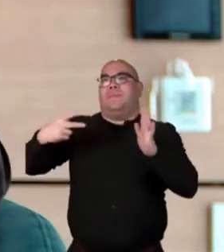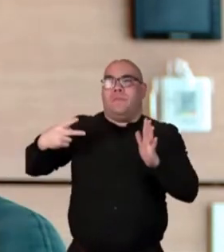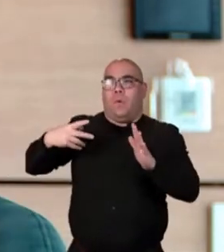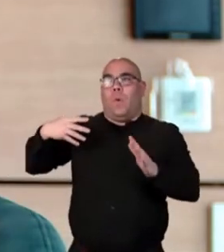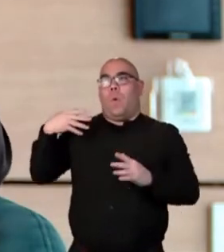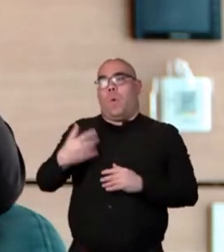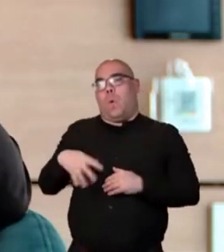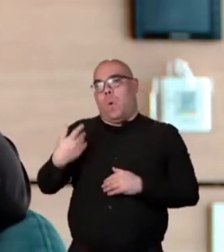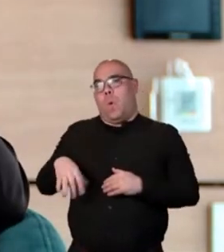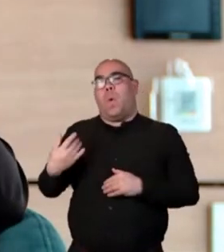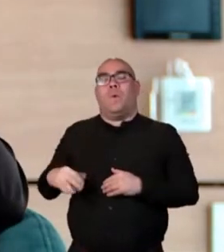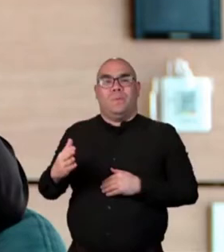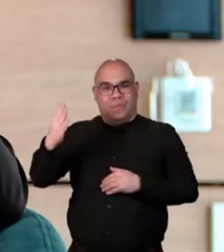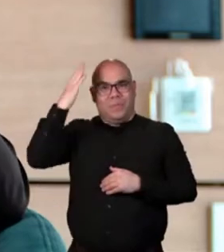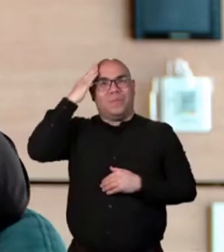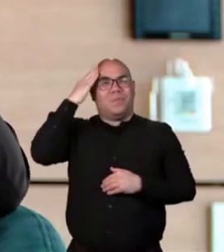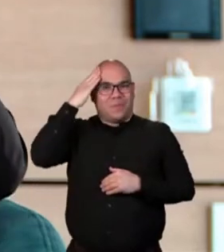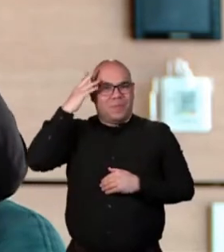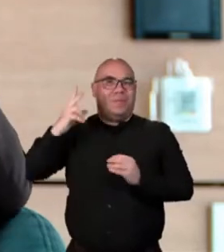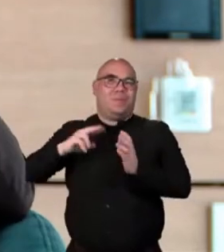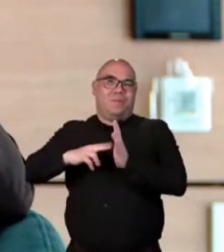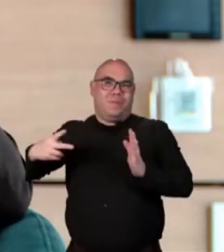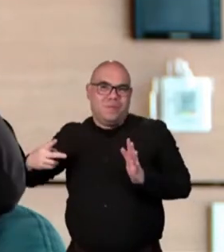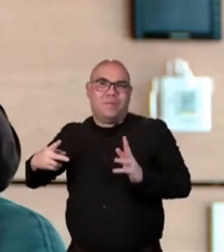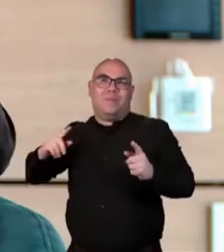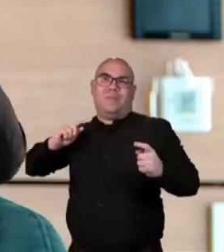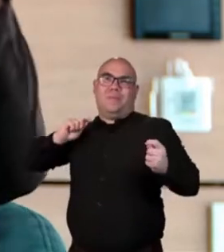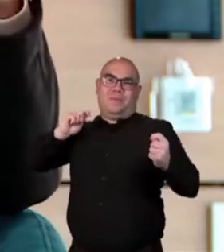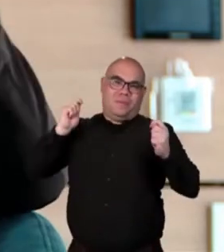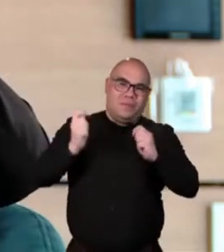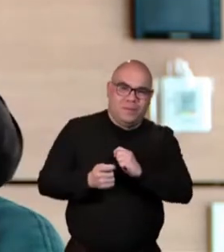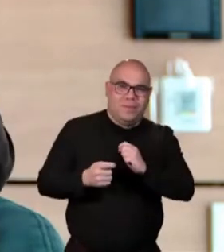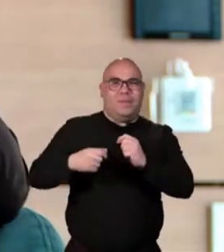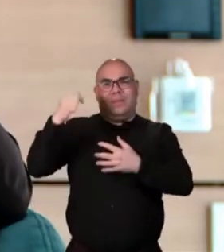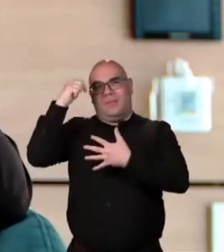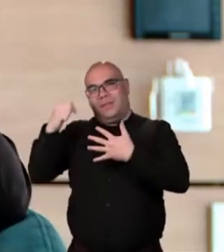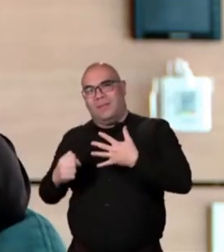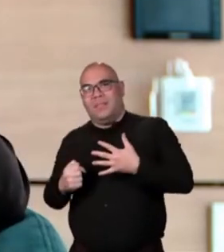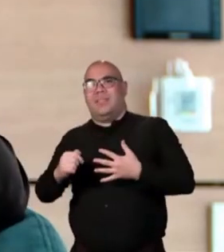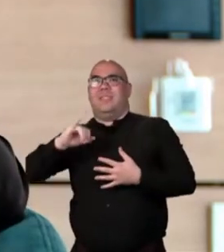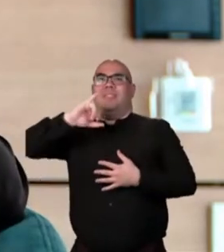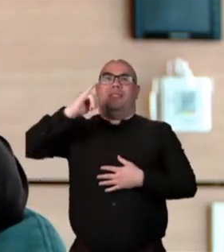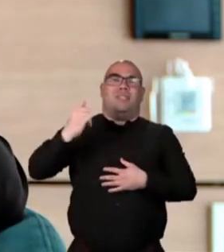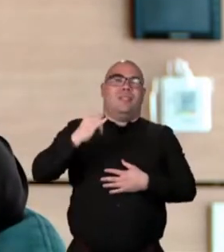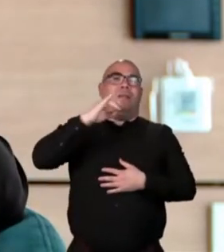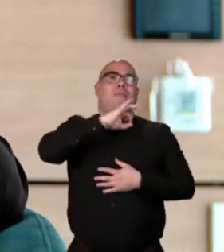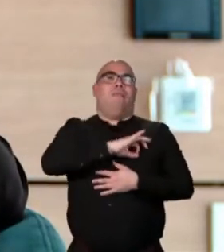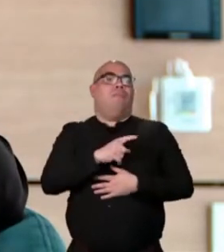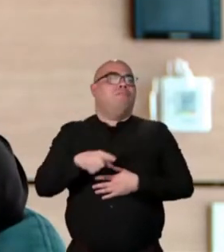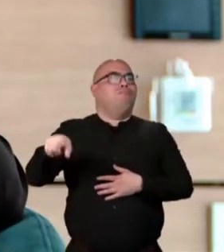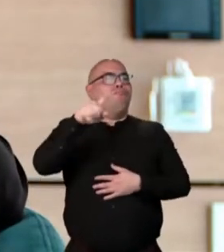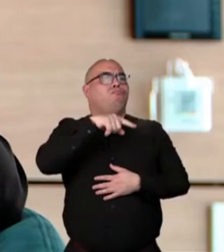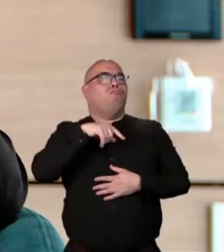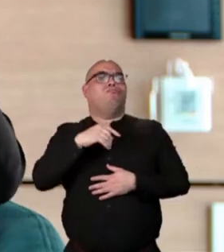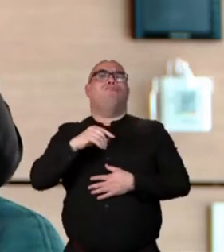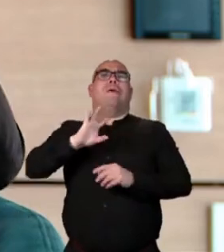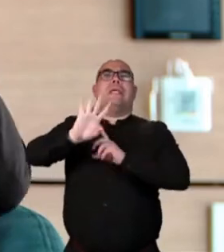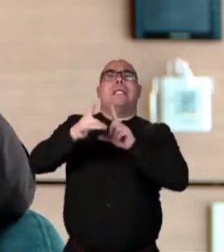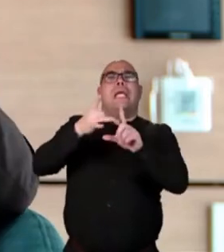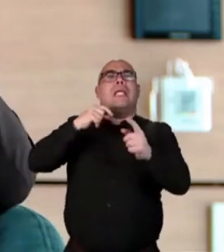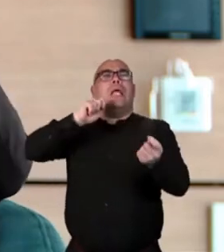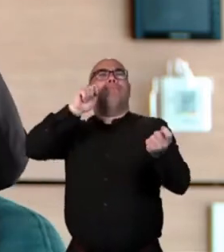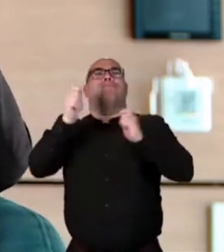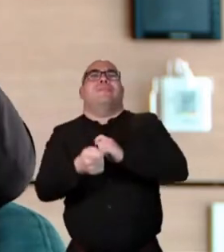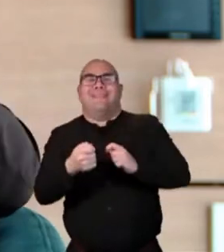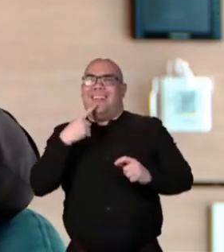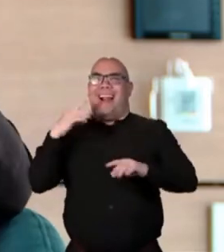al igual que todos lo hemos dicho y la transformación digital está en en este momento en boca de todos de empezar a